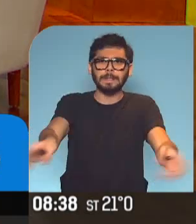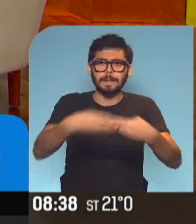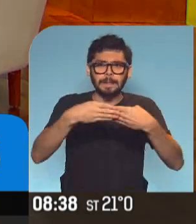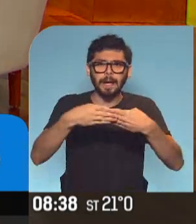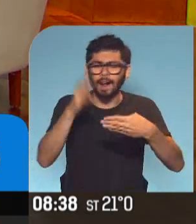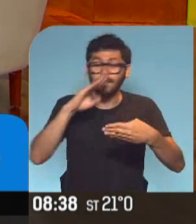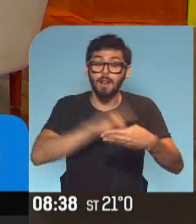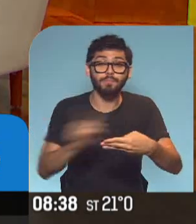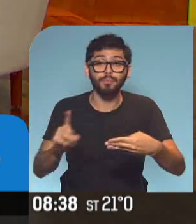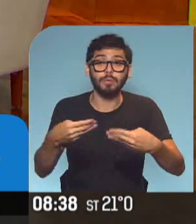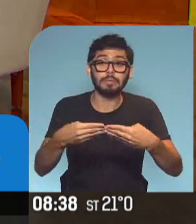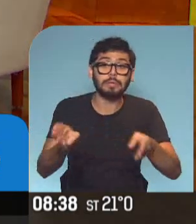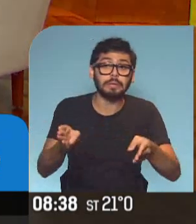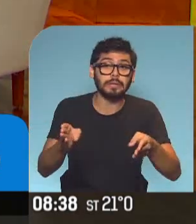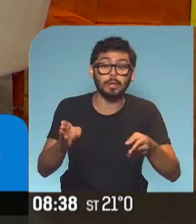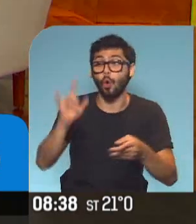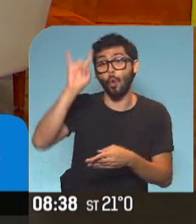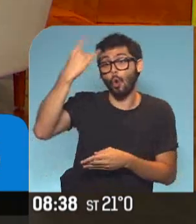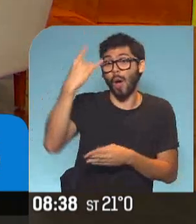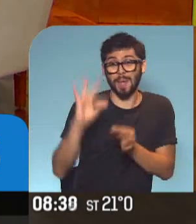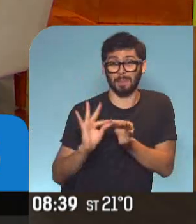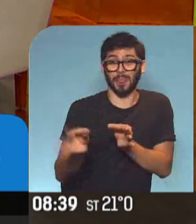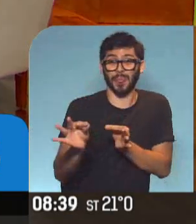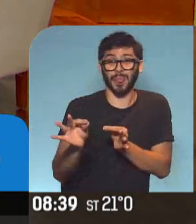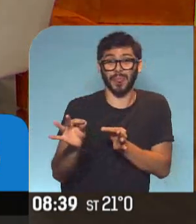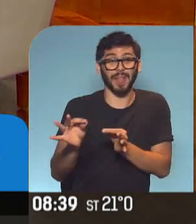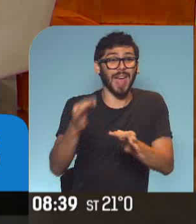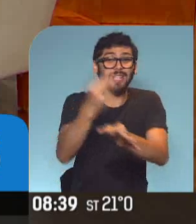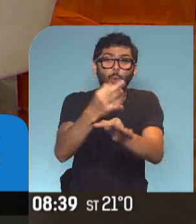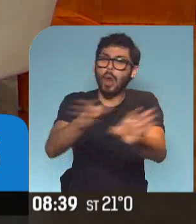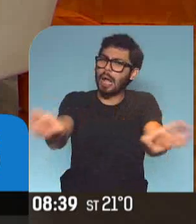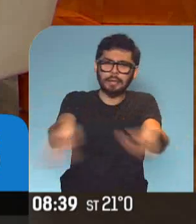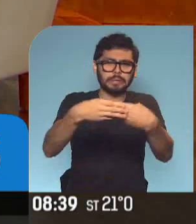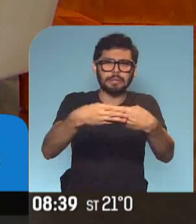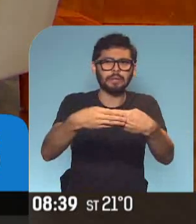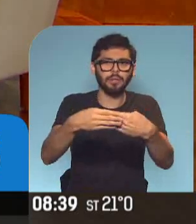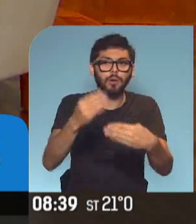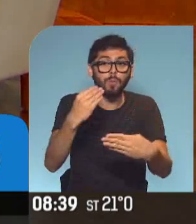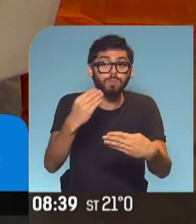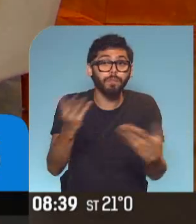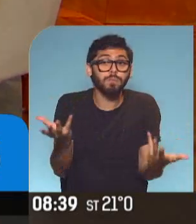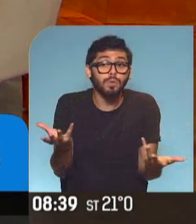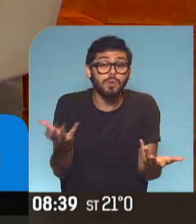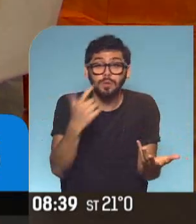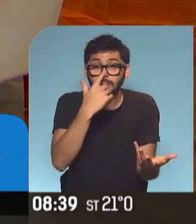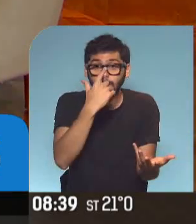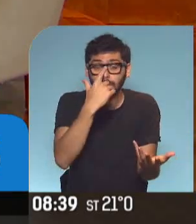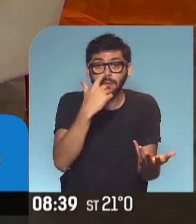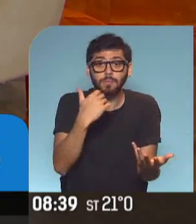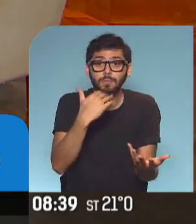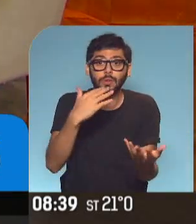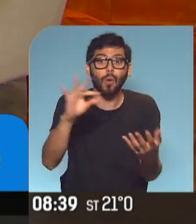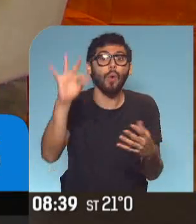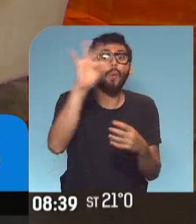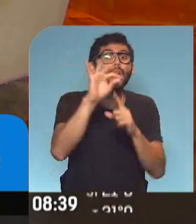en países de la región como en uruguay están sacando los chicos del colegio y volviendo para atrás porque no hay garantía de que la variable de